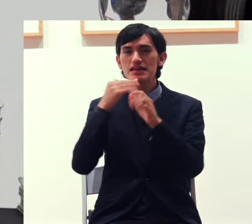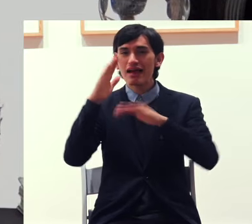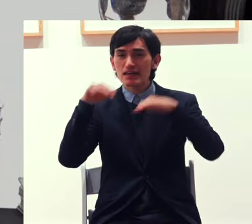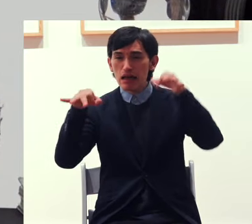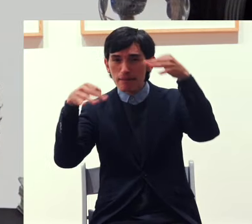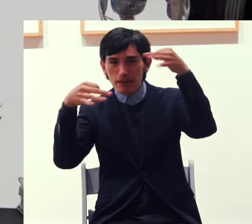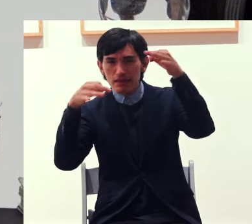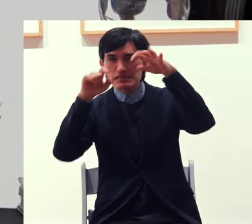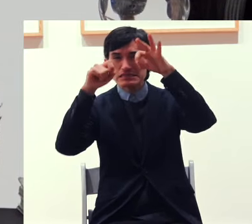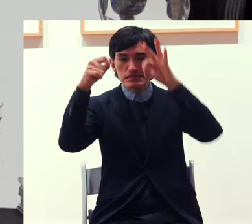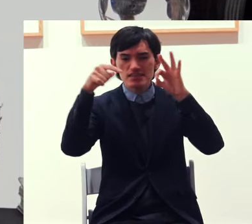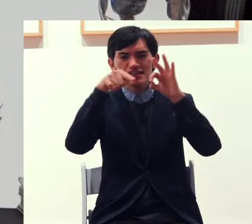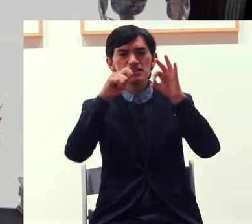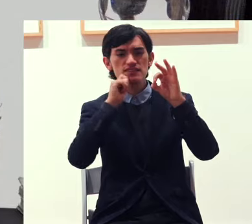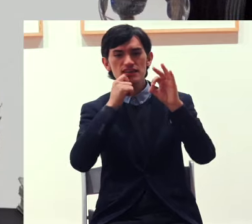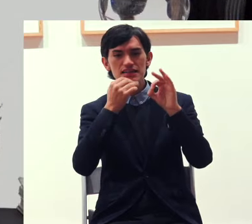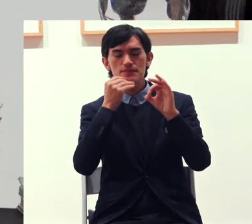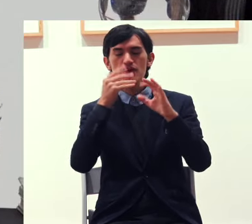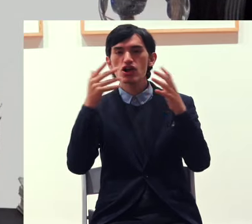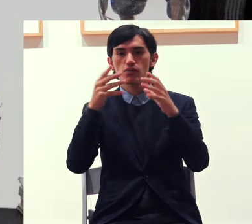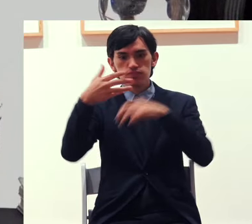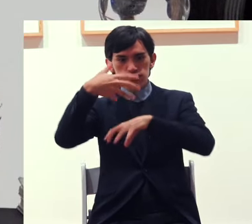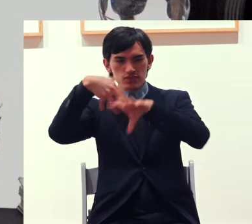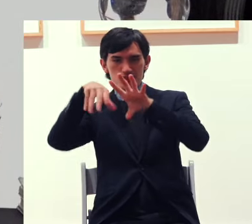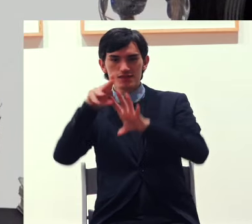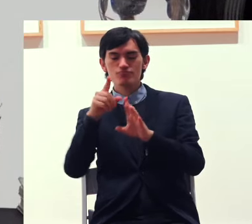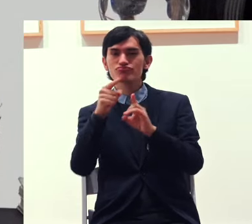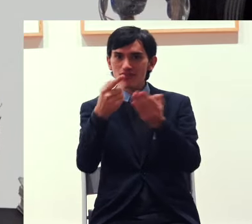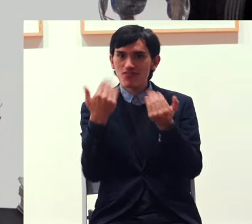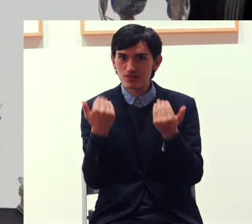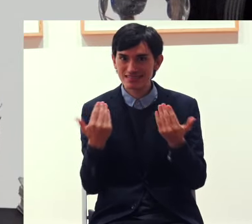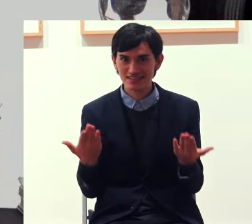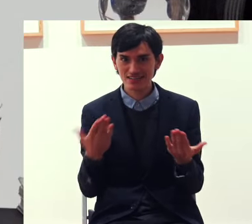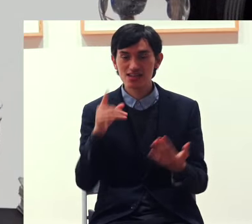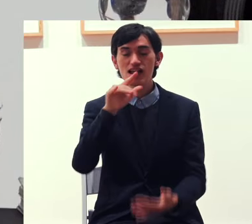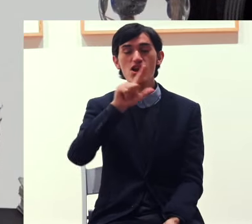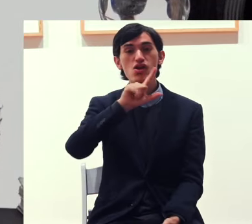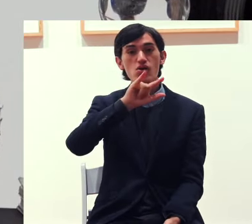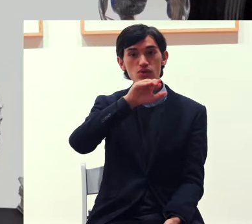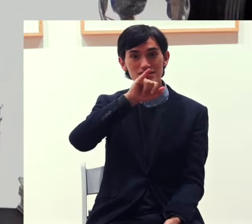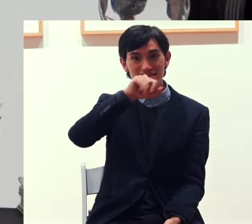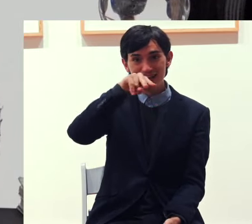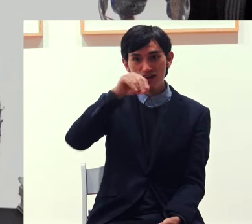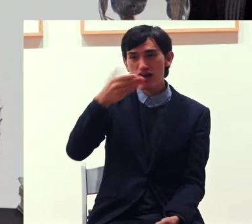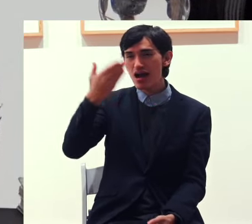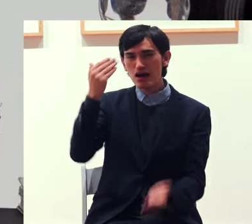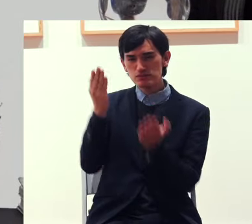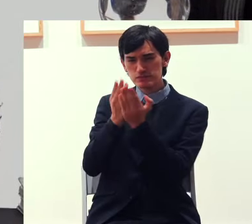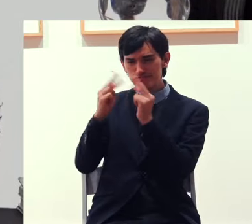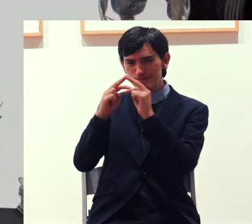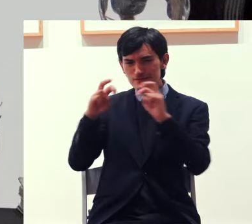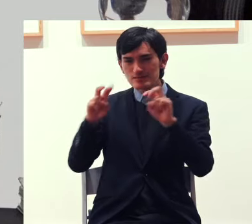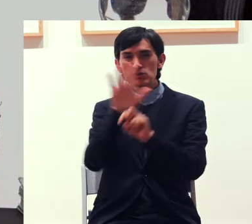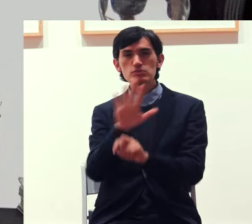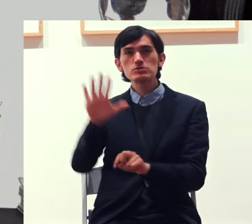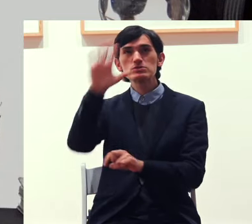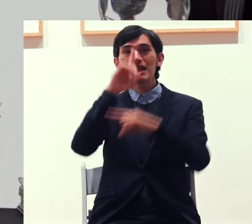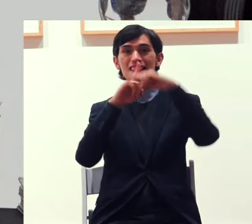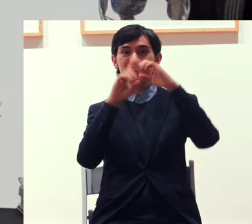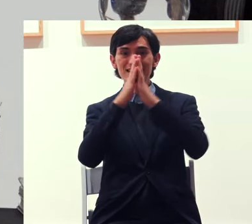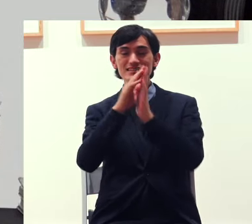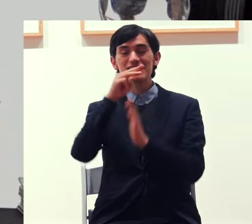papeles rasgados aportan en los grabados ese caos previo necesario. Luciano Fabbro, en sus estudios